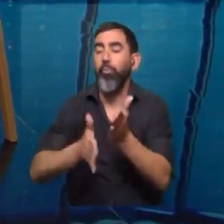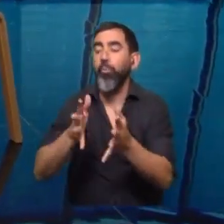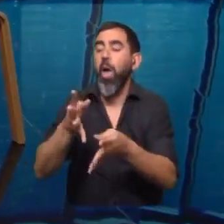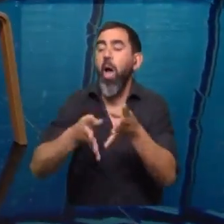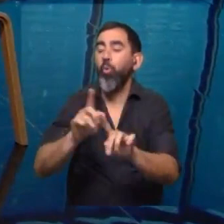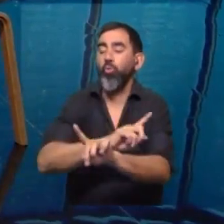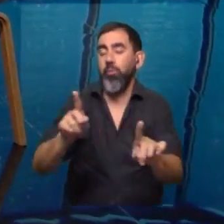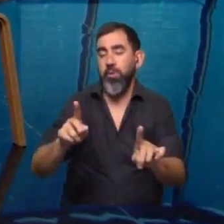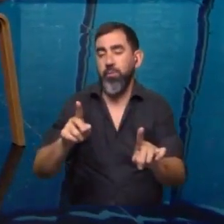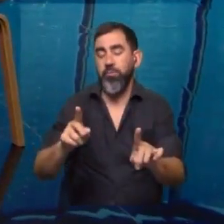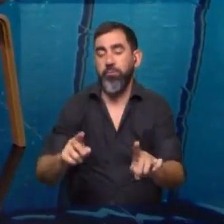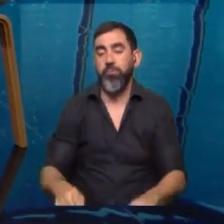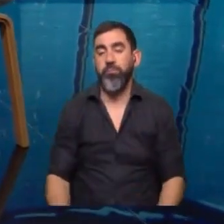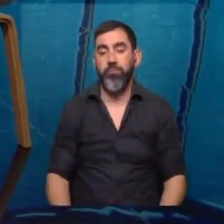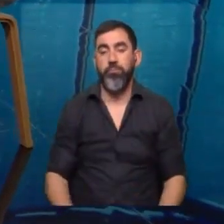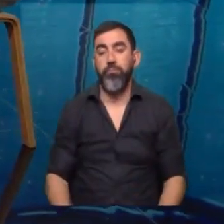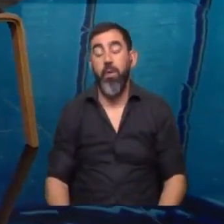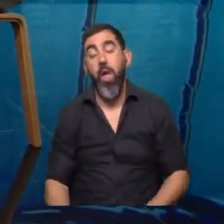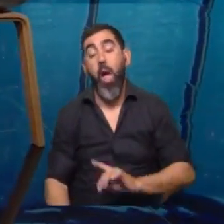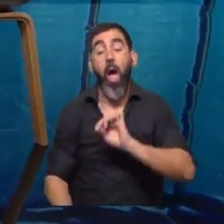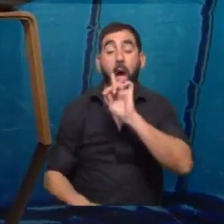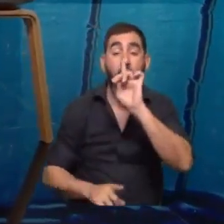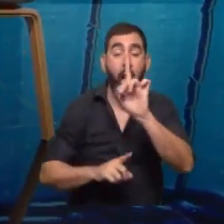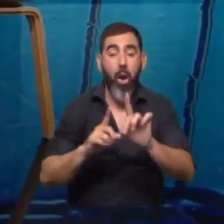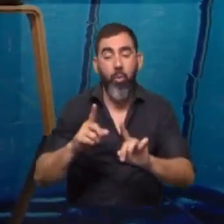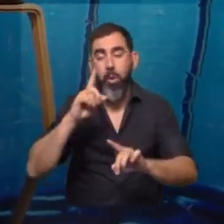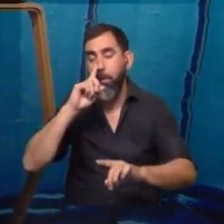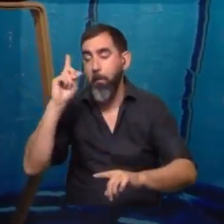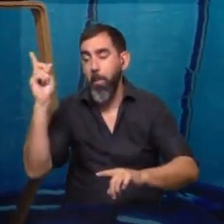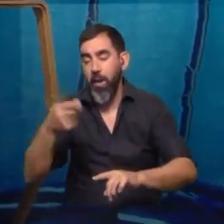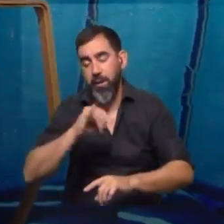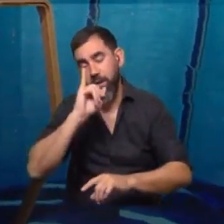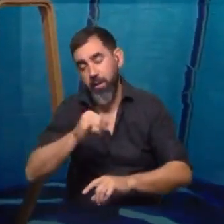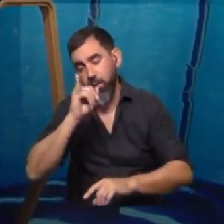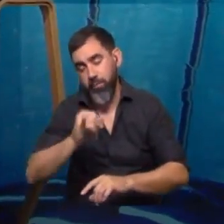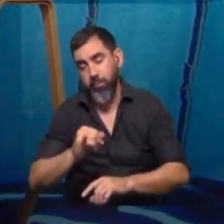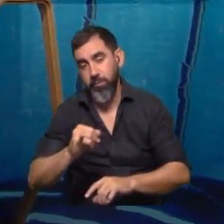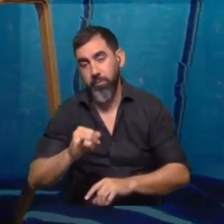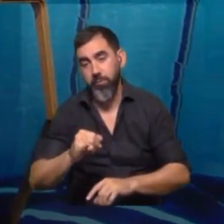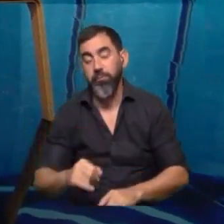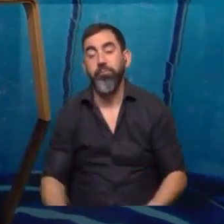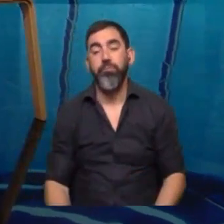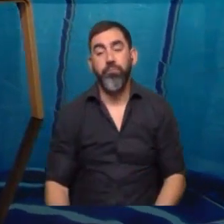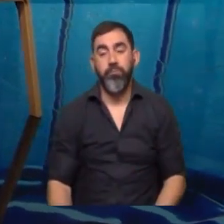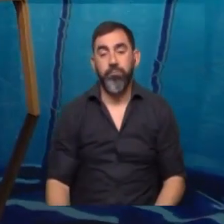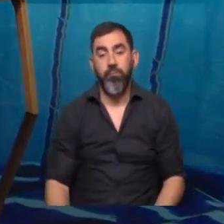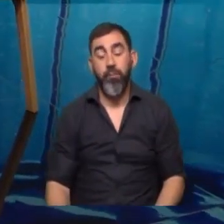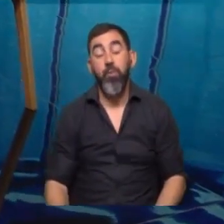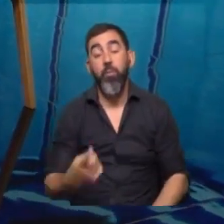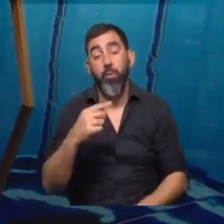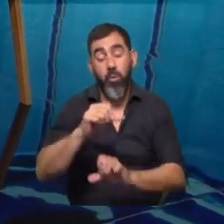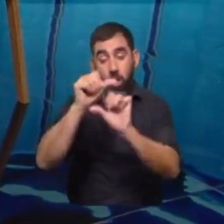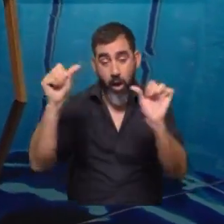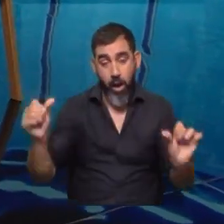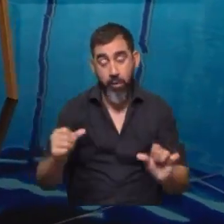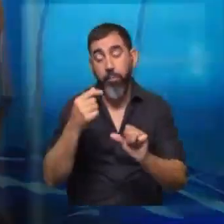como un reemplazo absoluto. En algunos campos va a ser más rápido que en otros, y eso es fácil, y por eso este tipo de eventos como